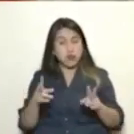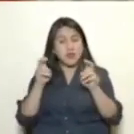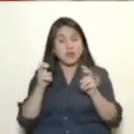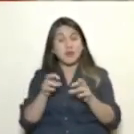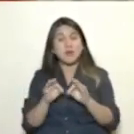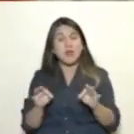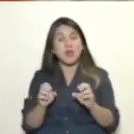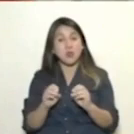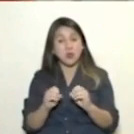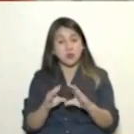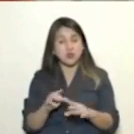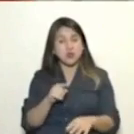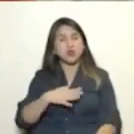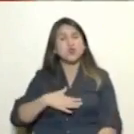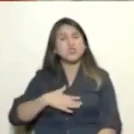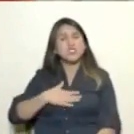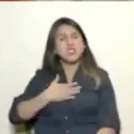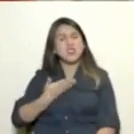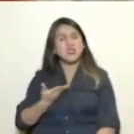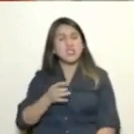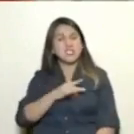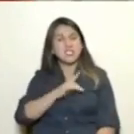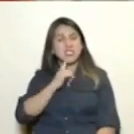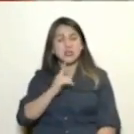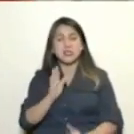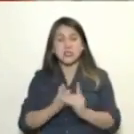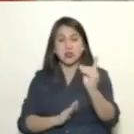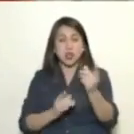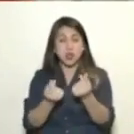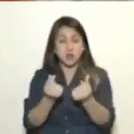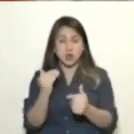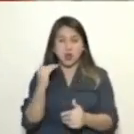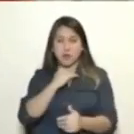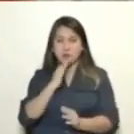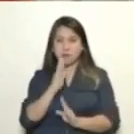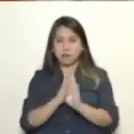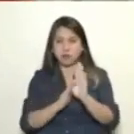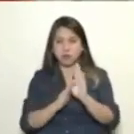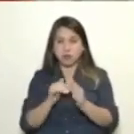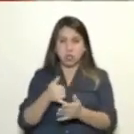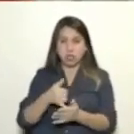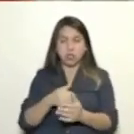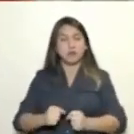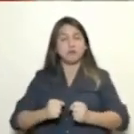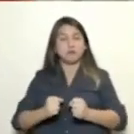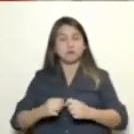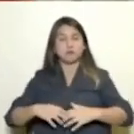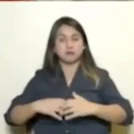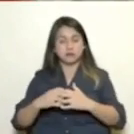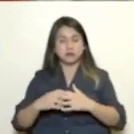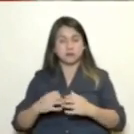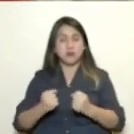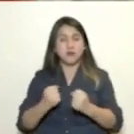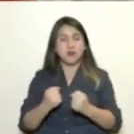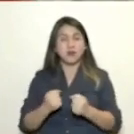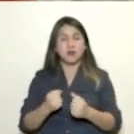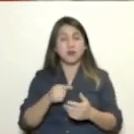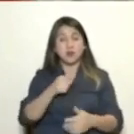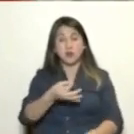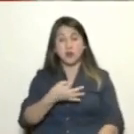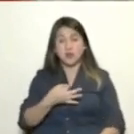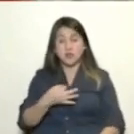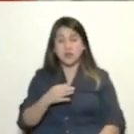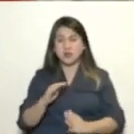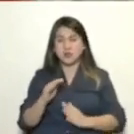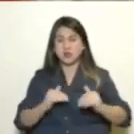tema de la educación. La sensación que uno tiene es que Chile tuvo un desarrollo económico rápido, vertiginoso, fuerte, que como usted dijo,